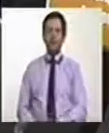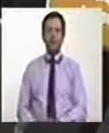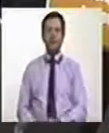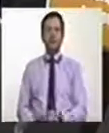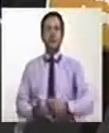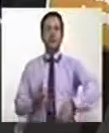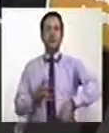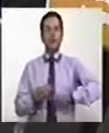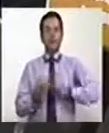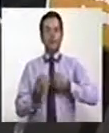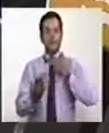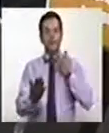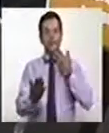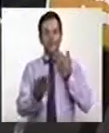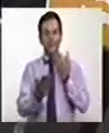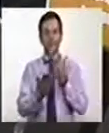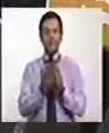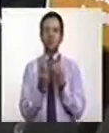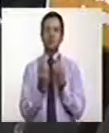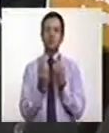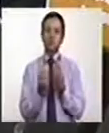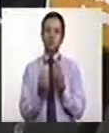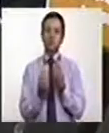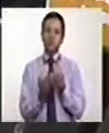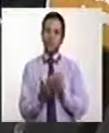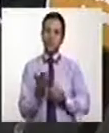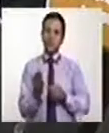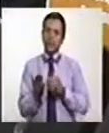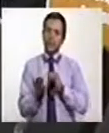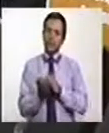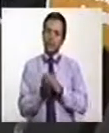mucho la posibilidad de este